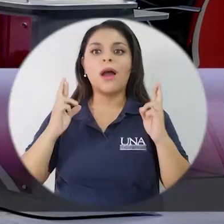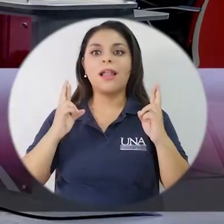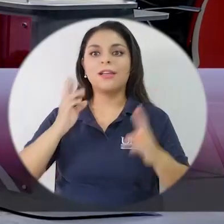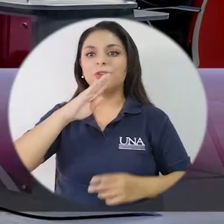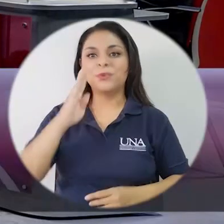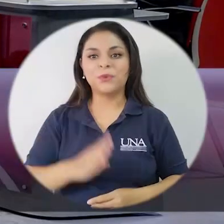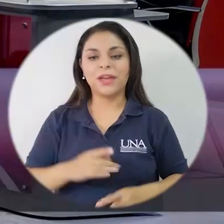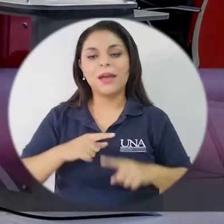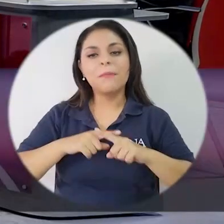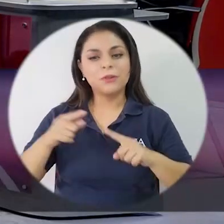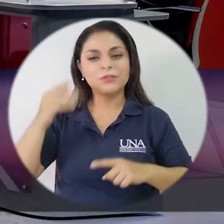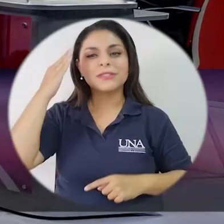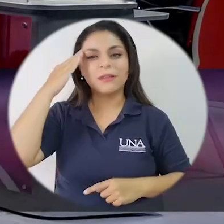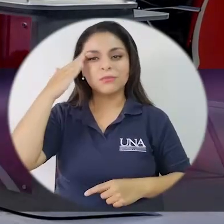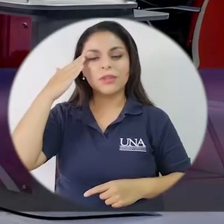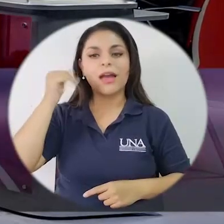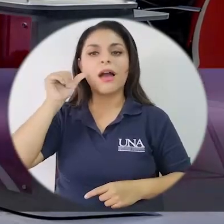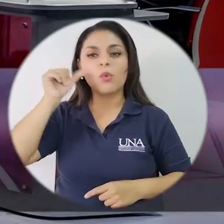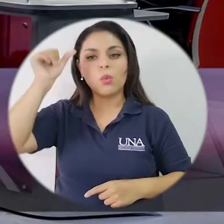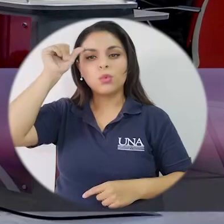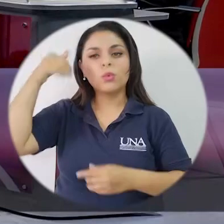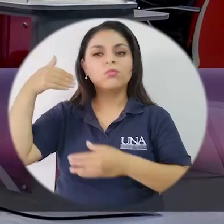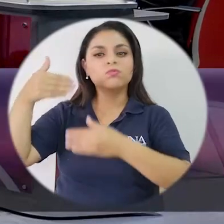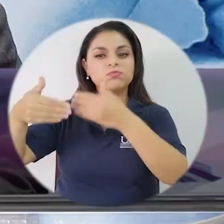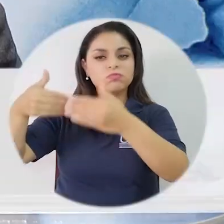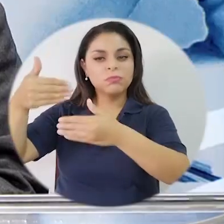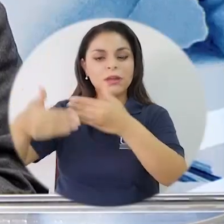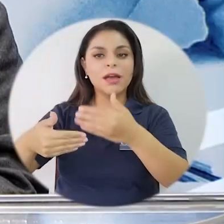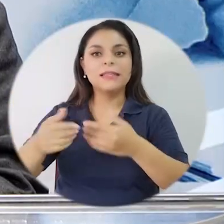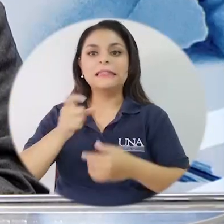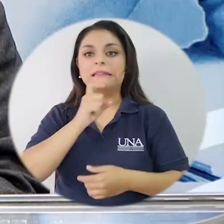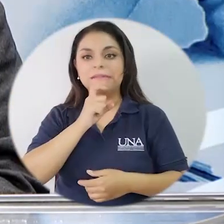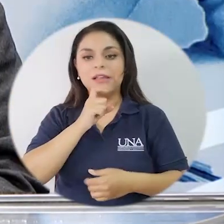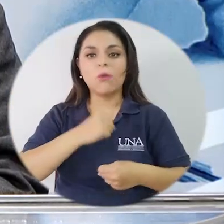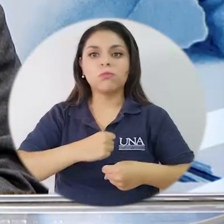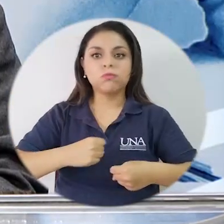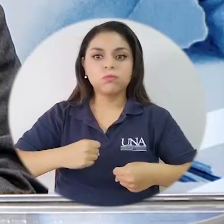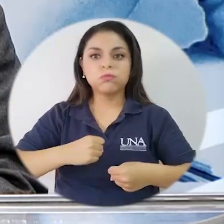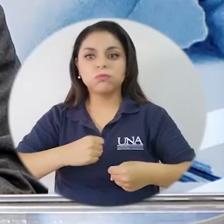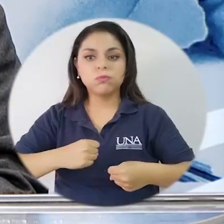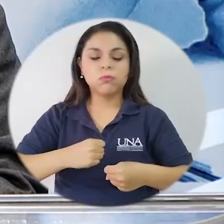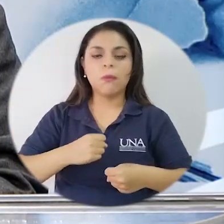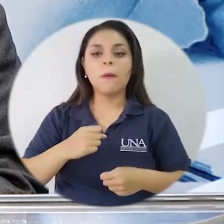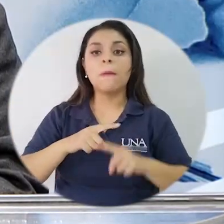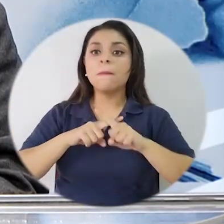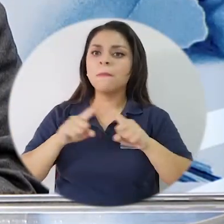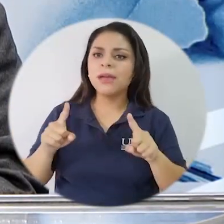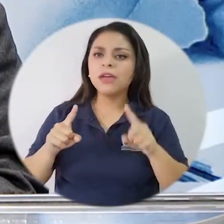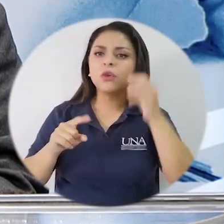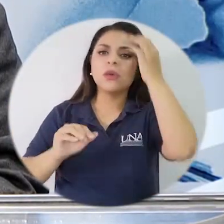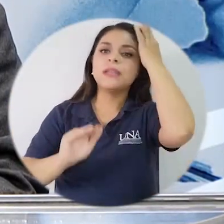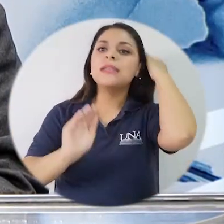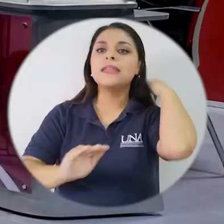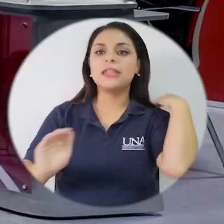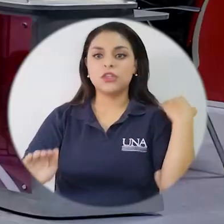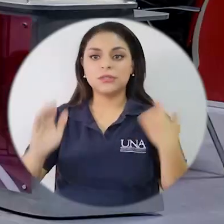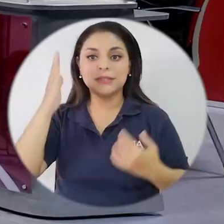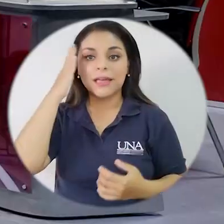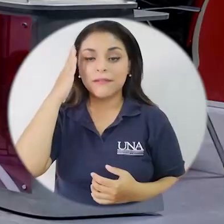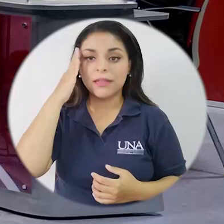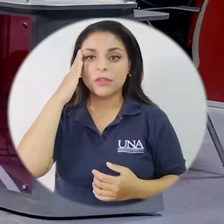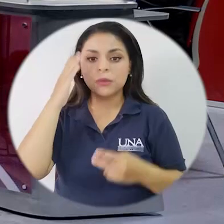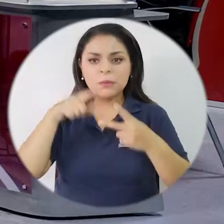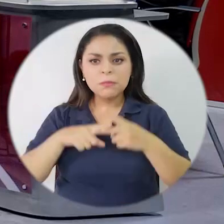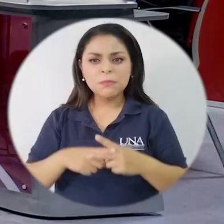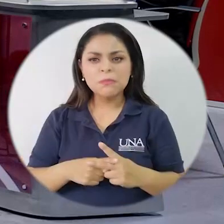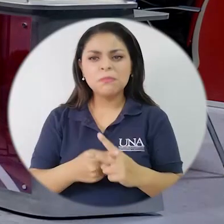pero todos sabemos que conforme avanzan los años es más difícil mantener el peso ideal. Pero con el agravante, ¿verdad?, de que al empezar